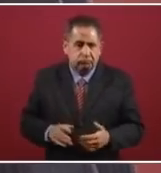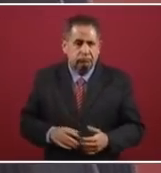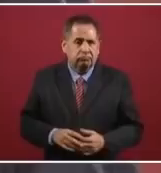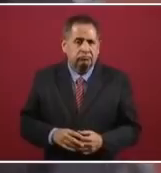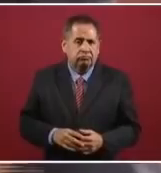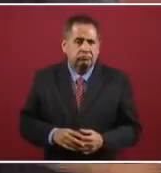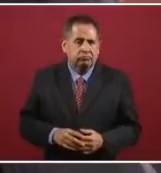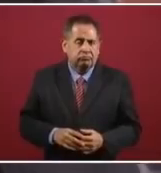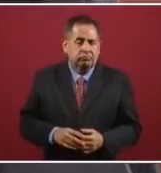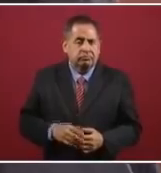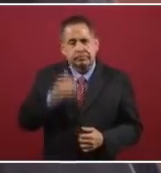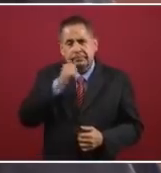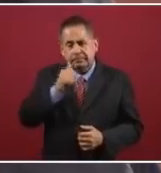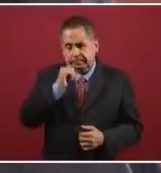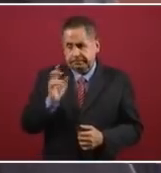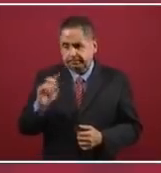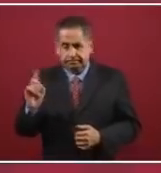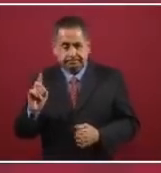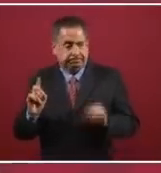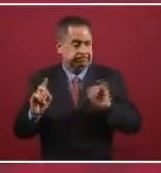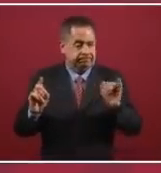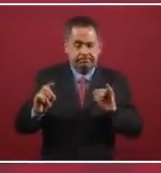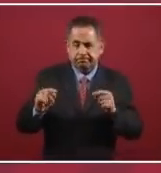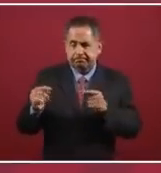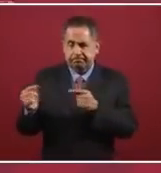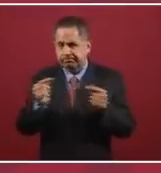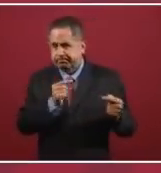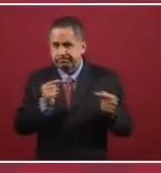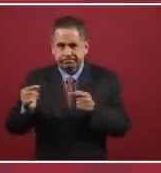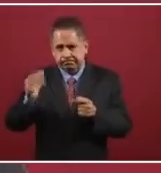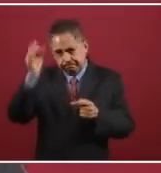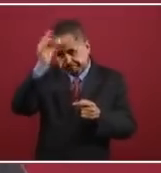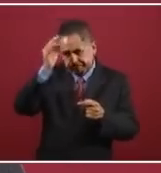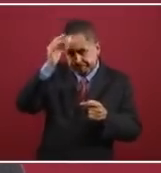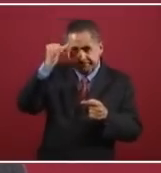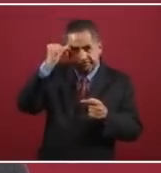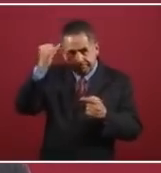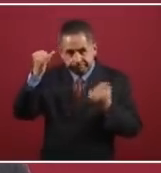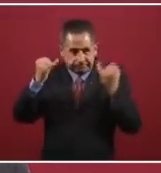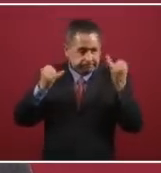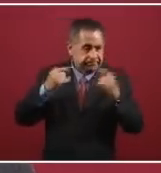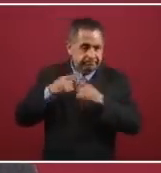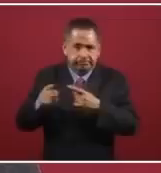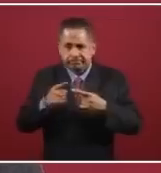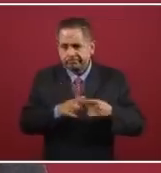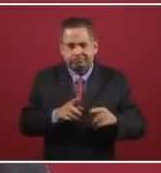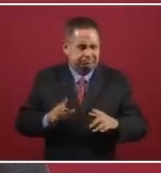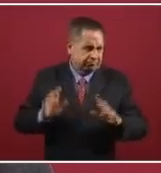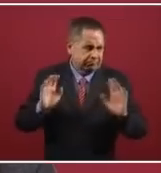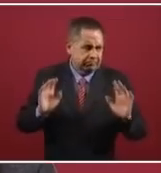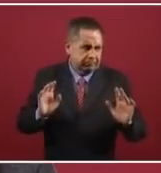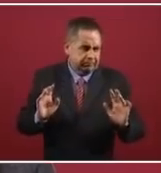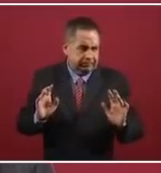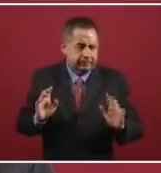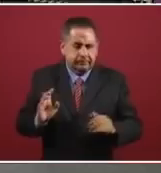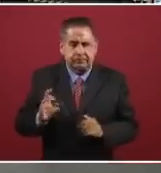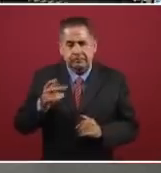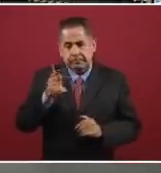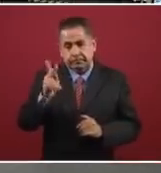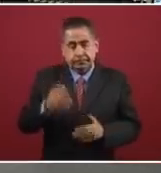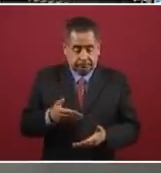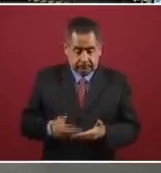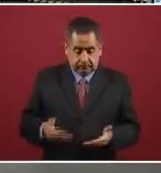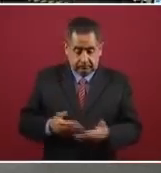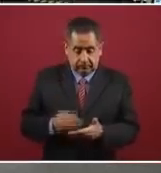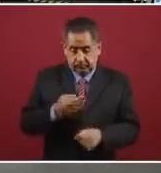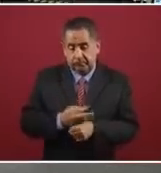en la derecha y en la izquierda. Siempre existe eso. Pero en estos